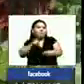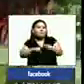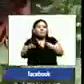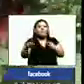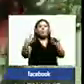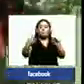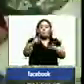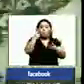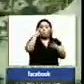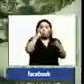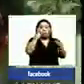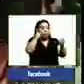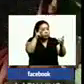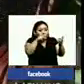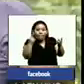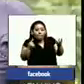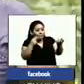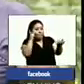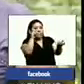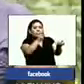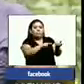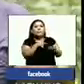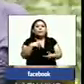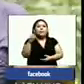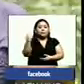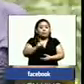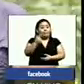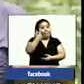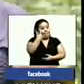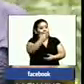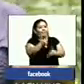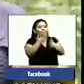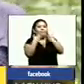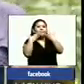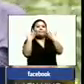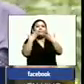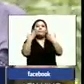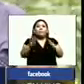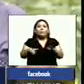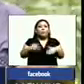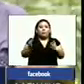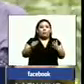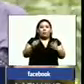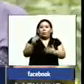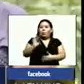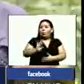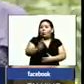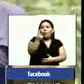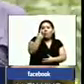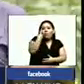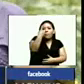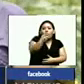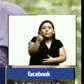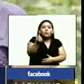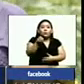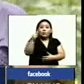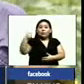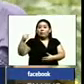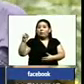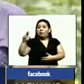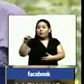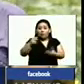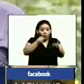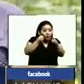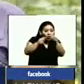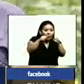imán de turistas Se va bien motivada Porque girasol de color Nunca se había visto Aquí pues